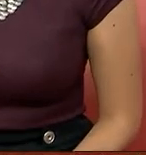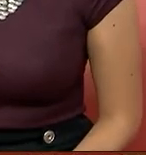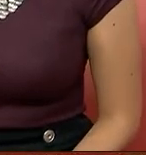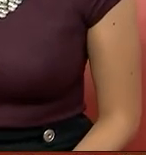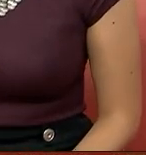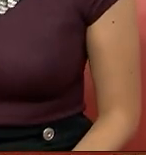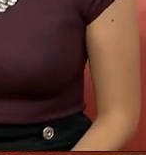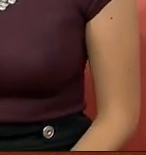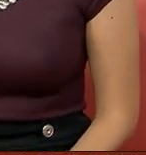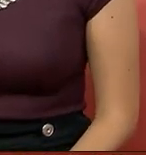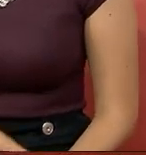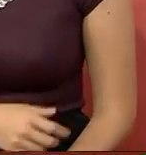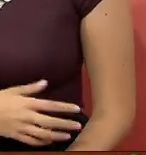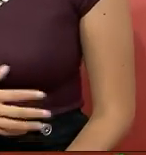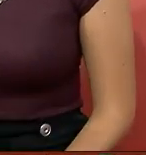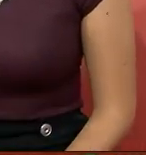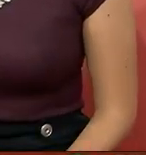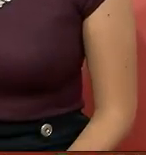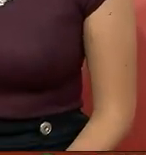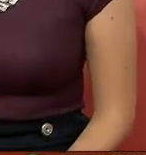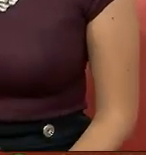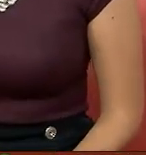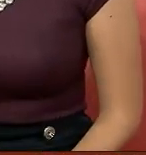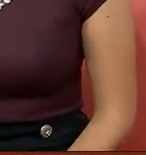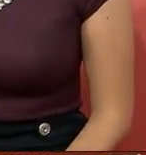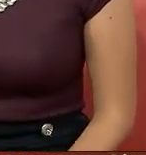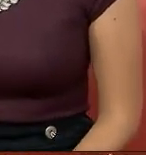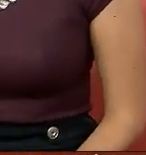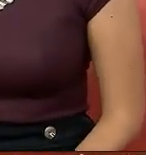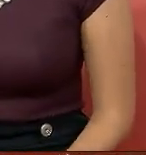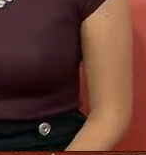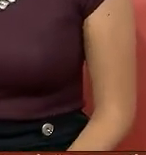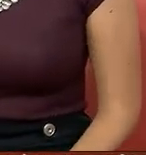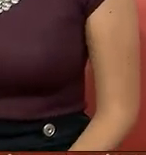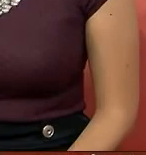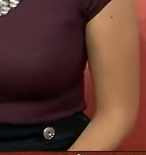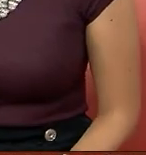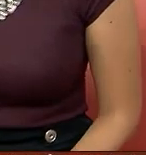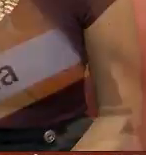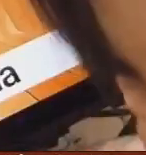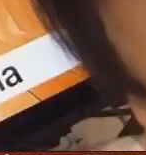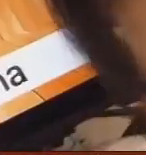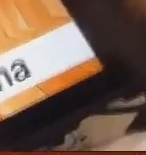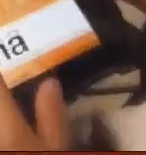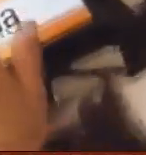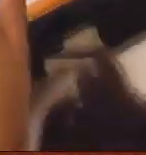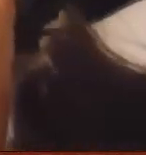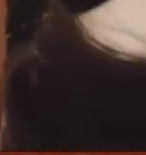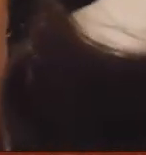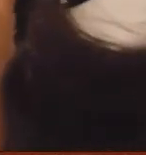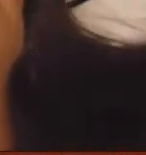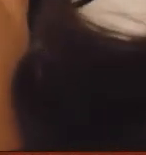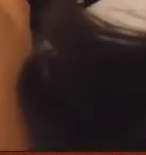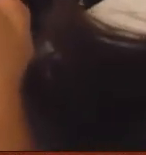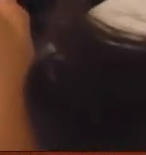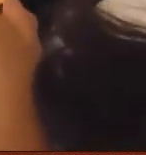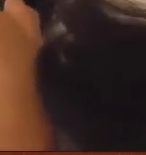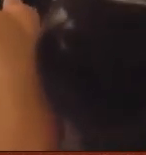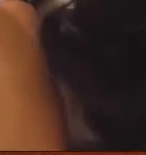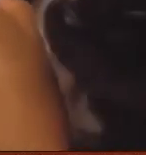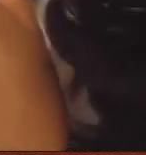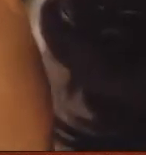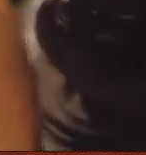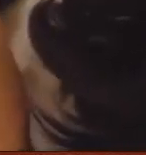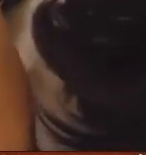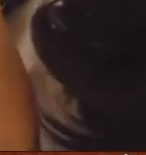en todo el mundo de las diferentes cosas, fenómenos, acontecimientos que está generando. Pero por